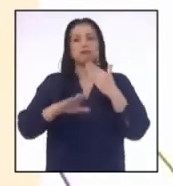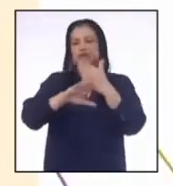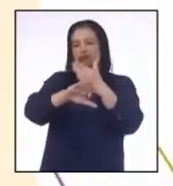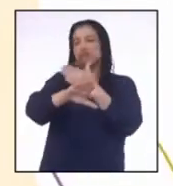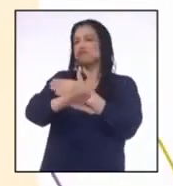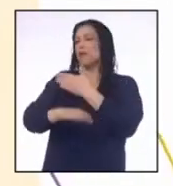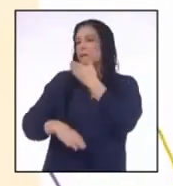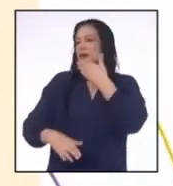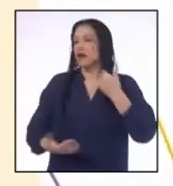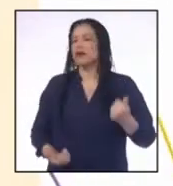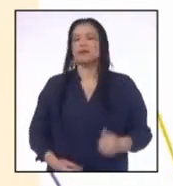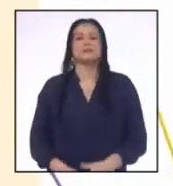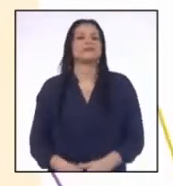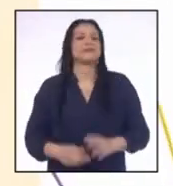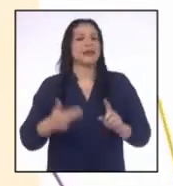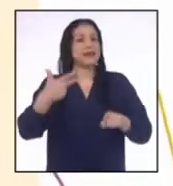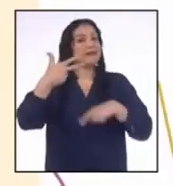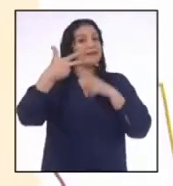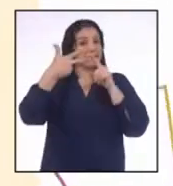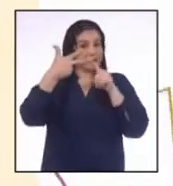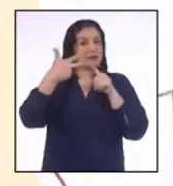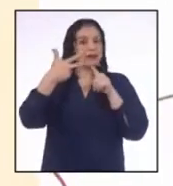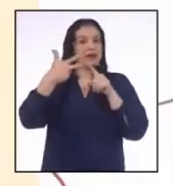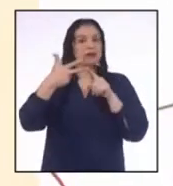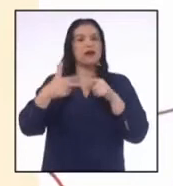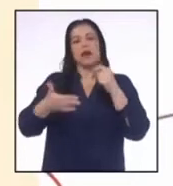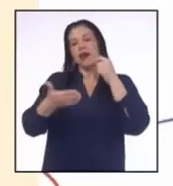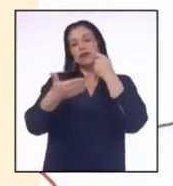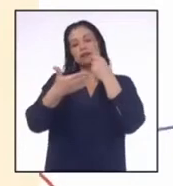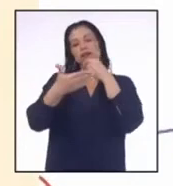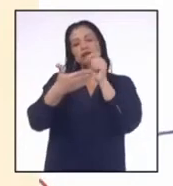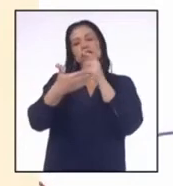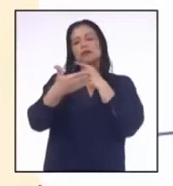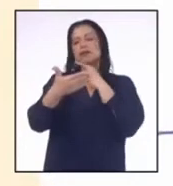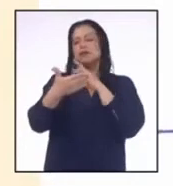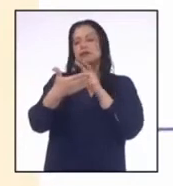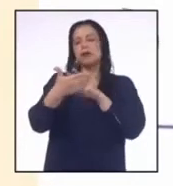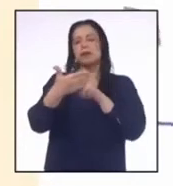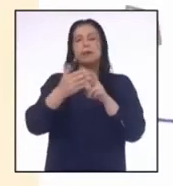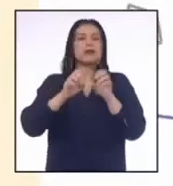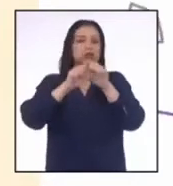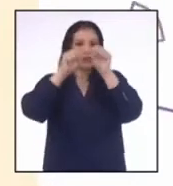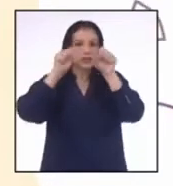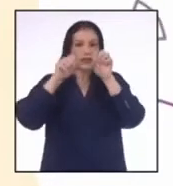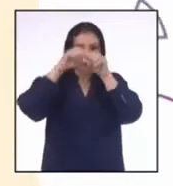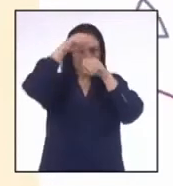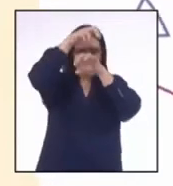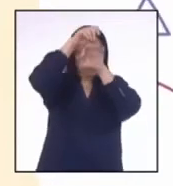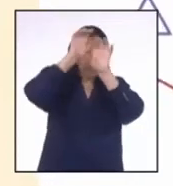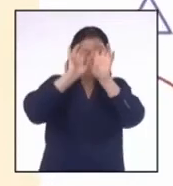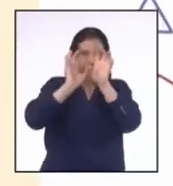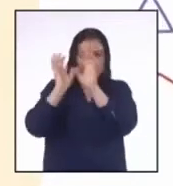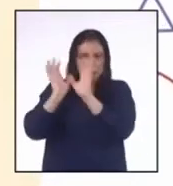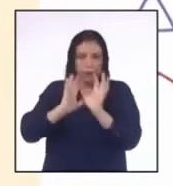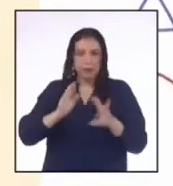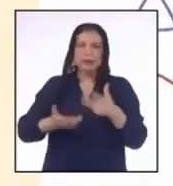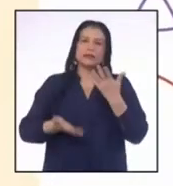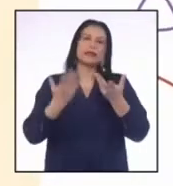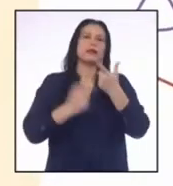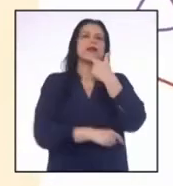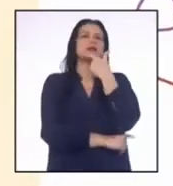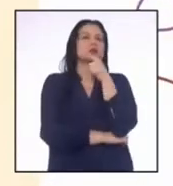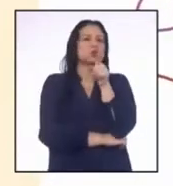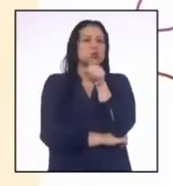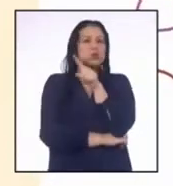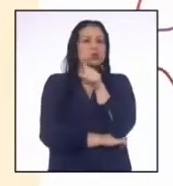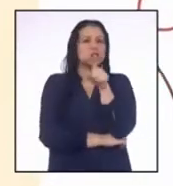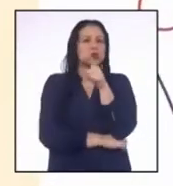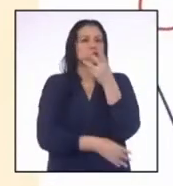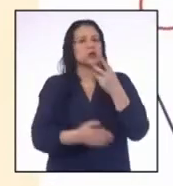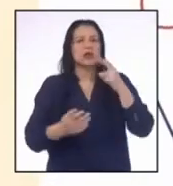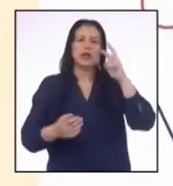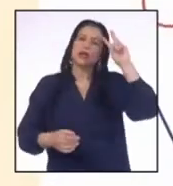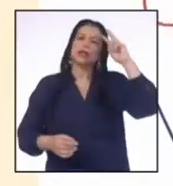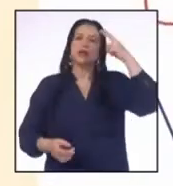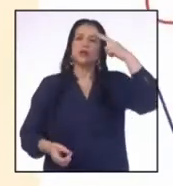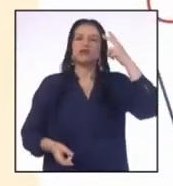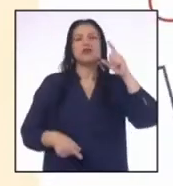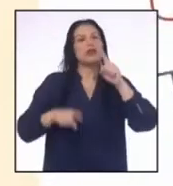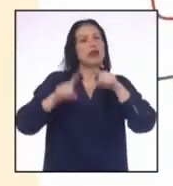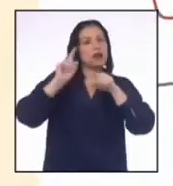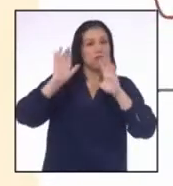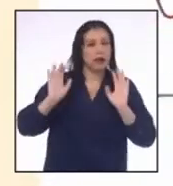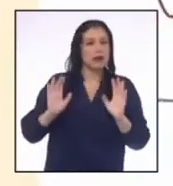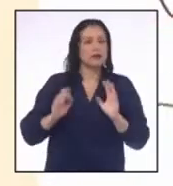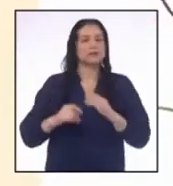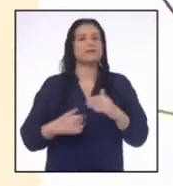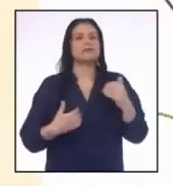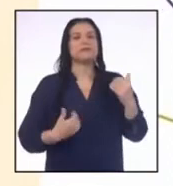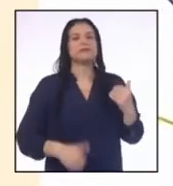mejorar. Tercero, revisen sus esquemas o planificaciones si es que se sienten confundidas o